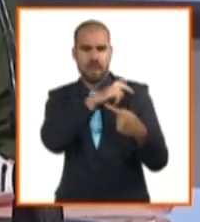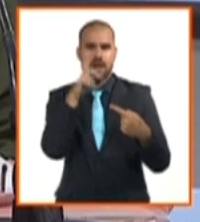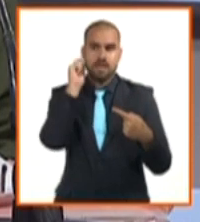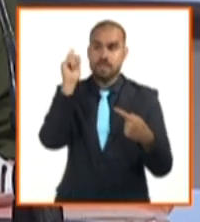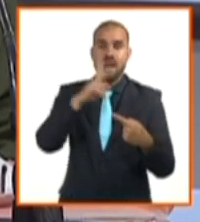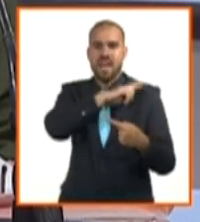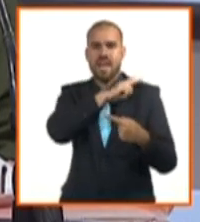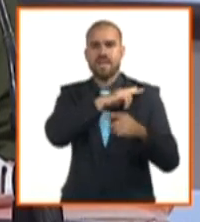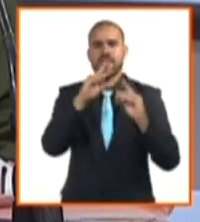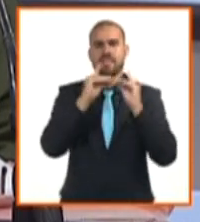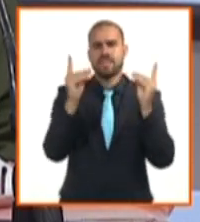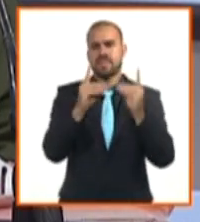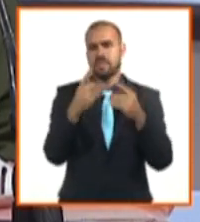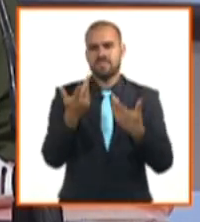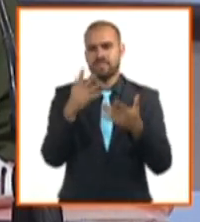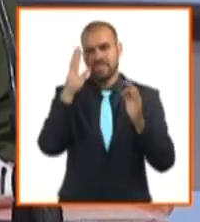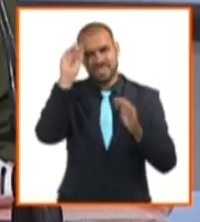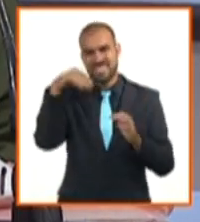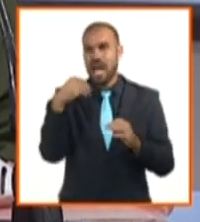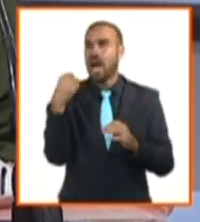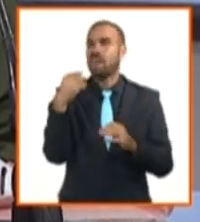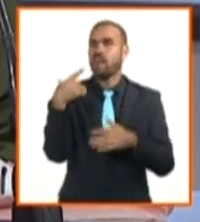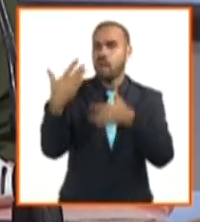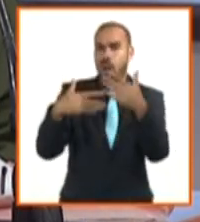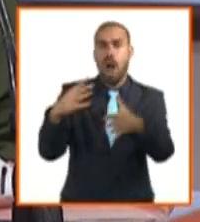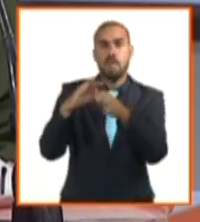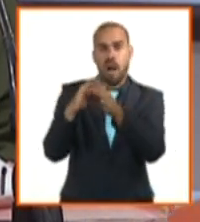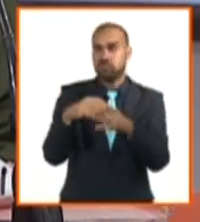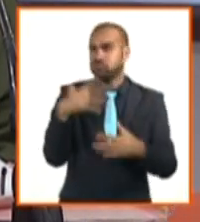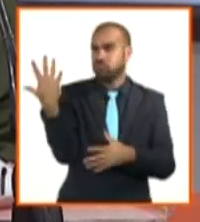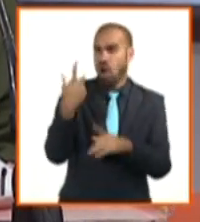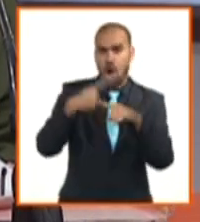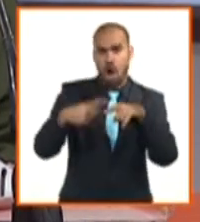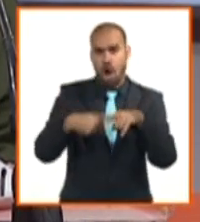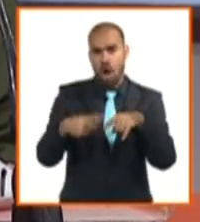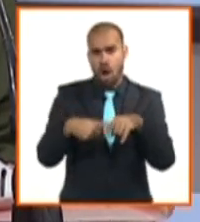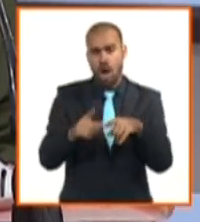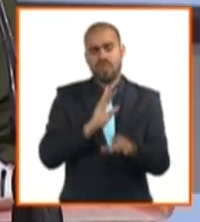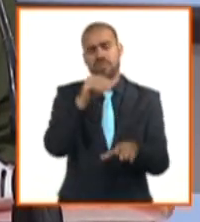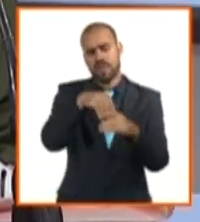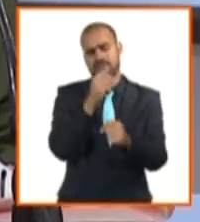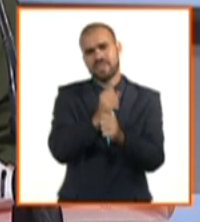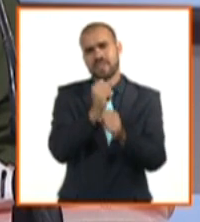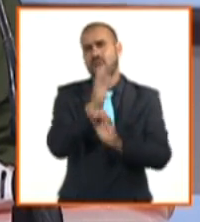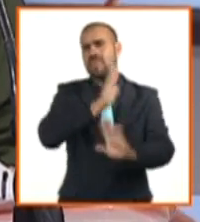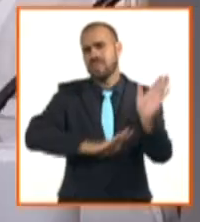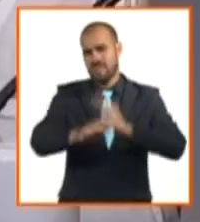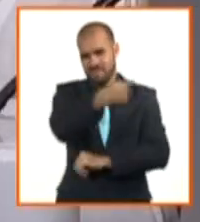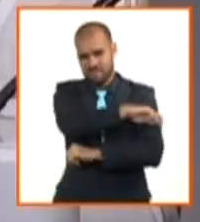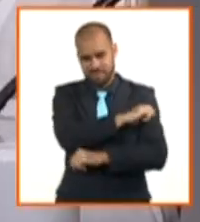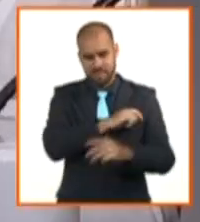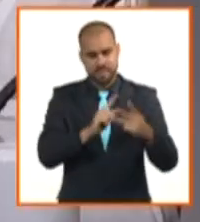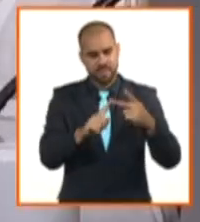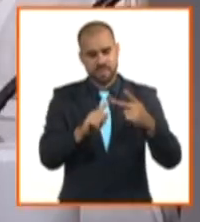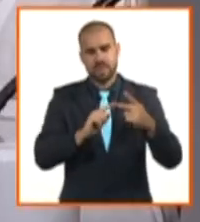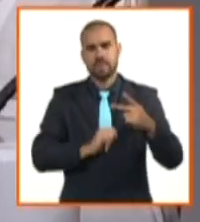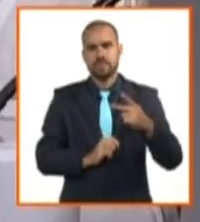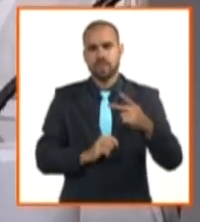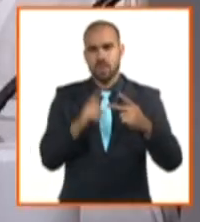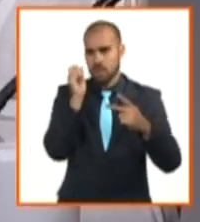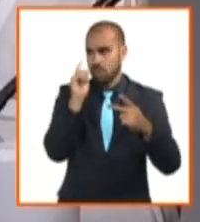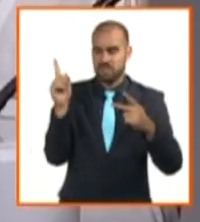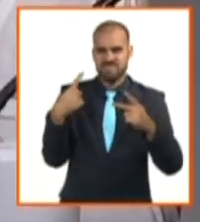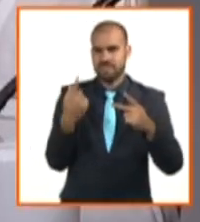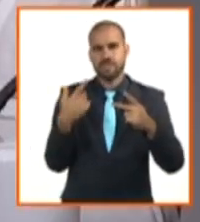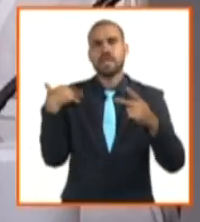de reducción de desastres de nuestra defensa civil el compañero el doctor se pasó al verde y director